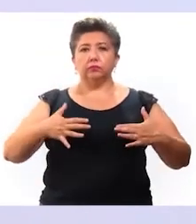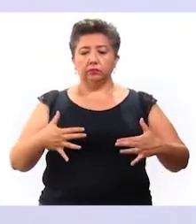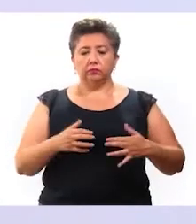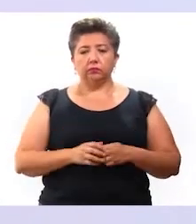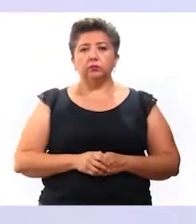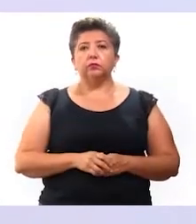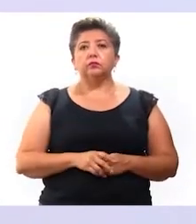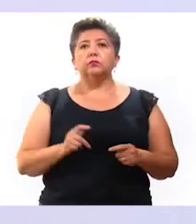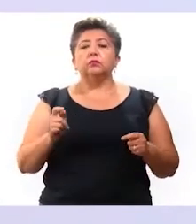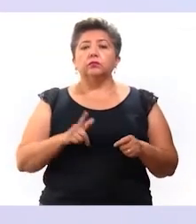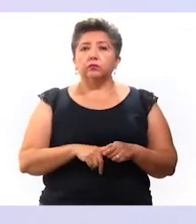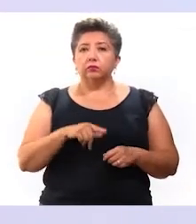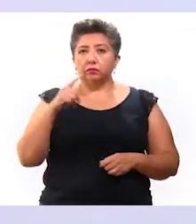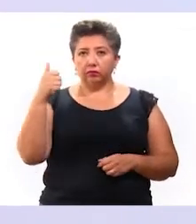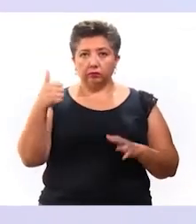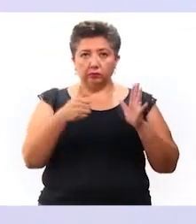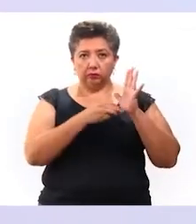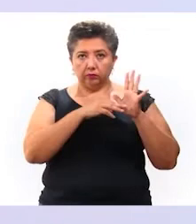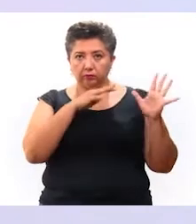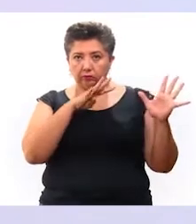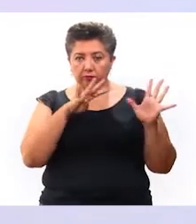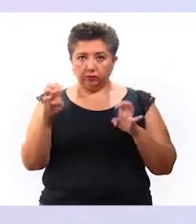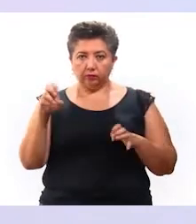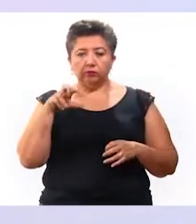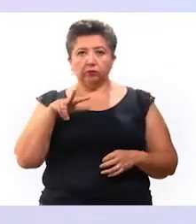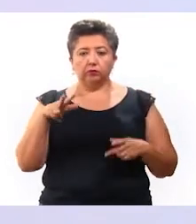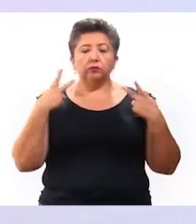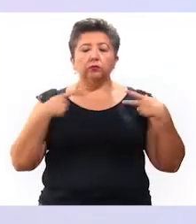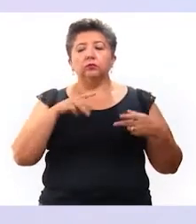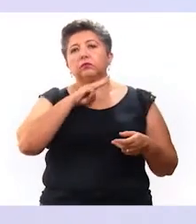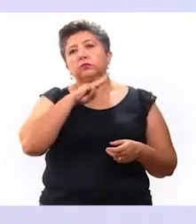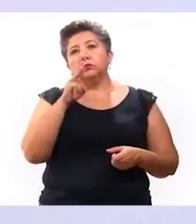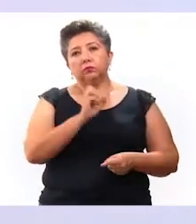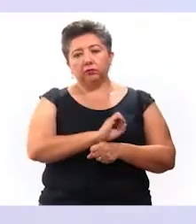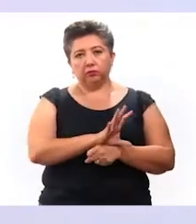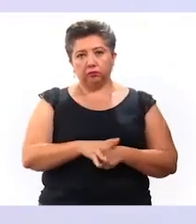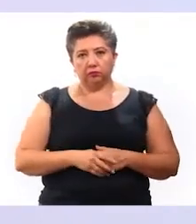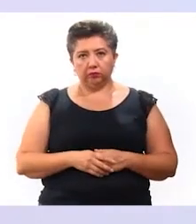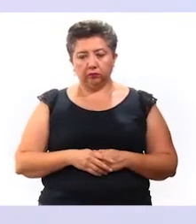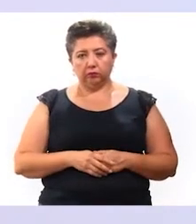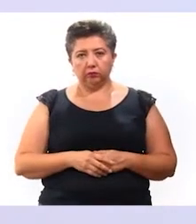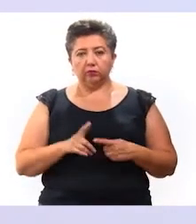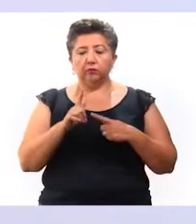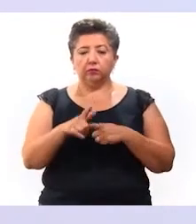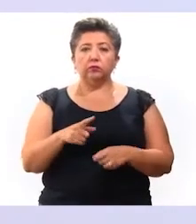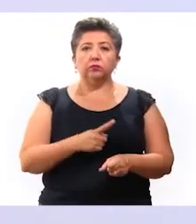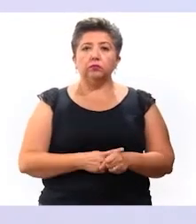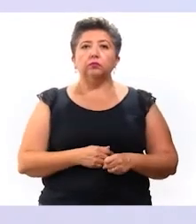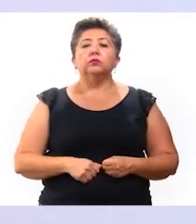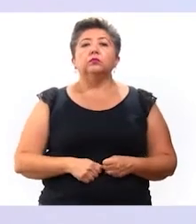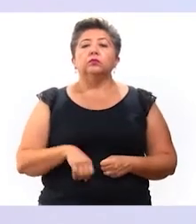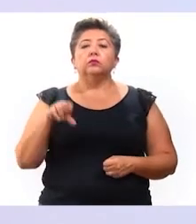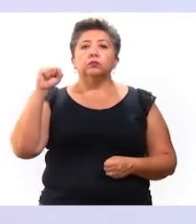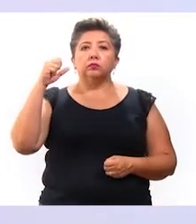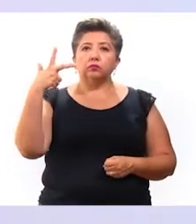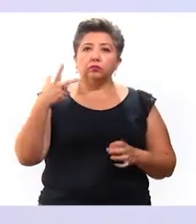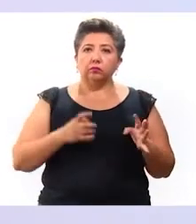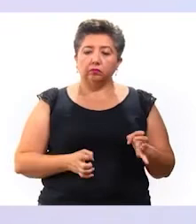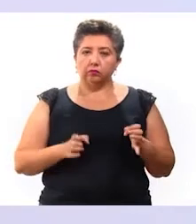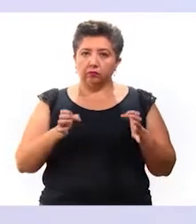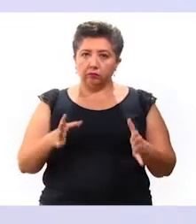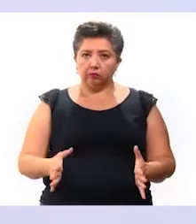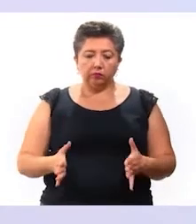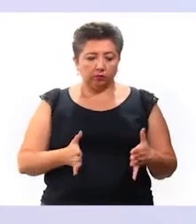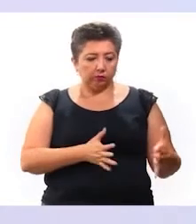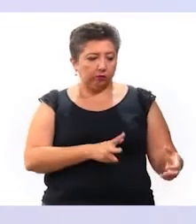obesidad. En total, son 6.918 las personas fallecidas a causa del coronavirus. De los casos activos, 68 están